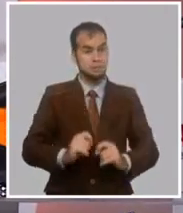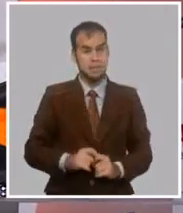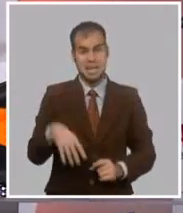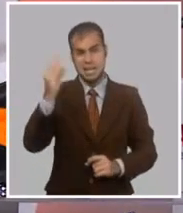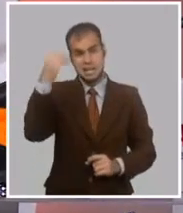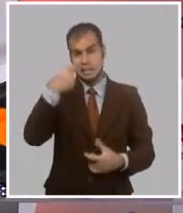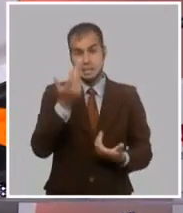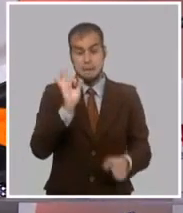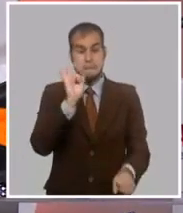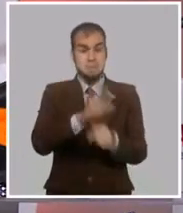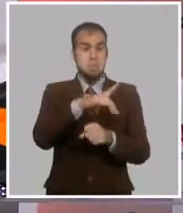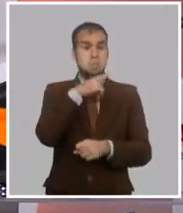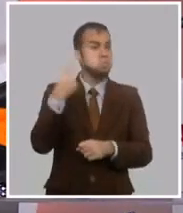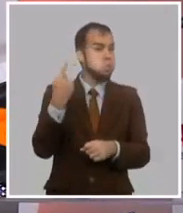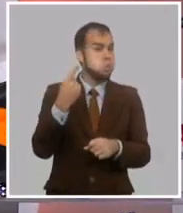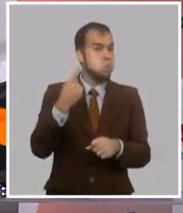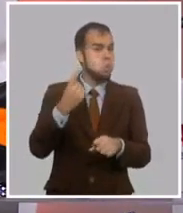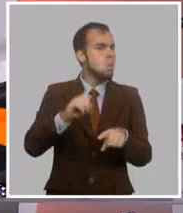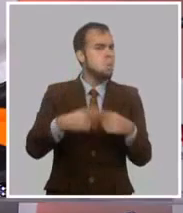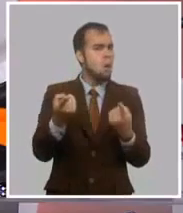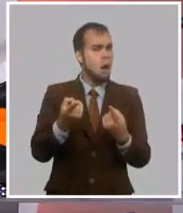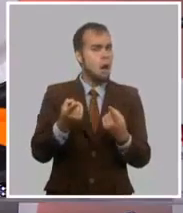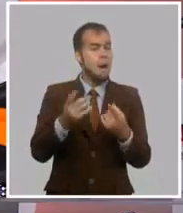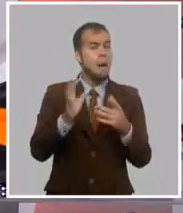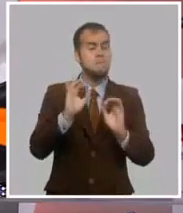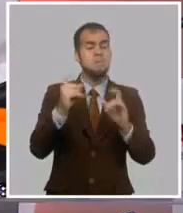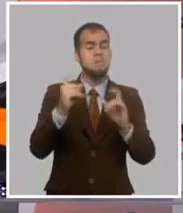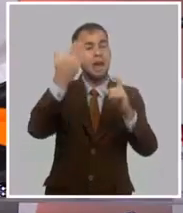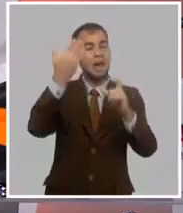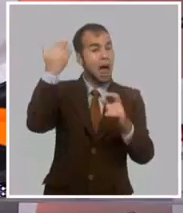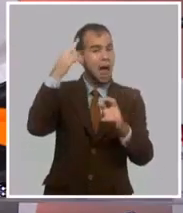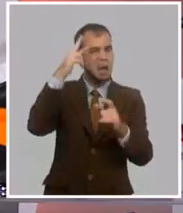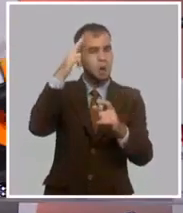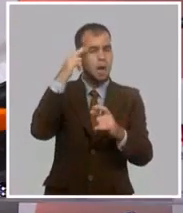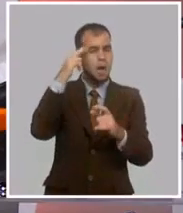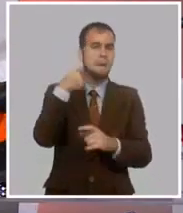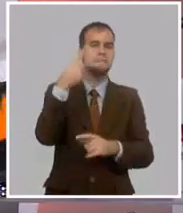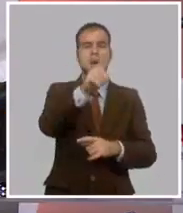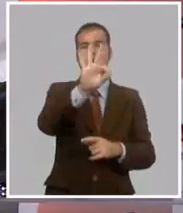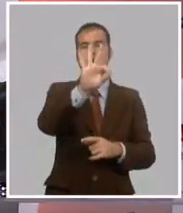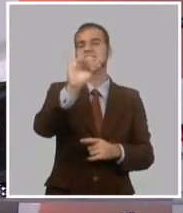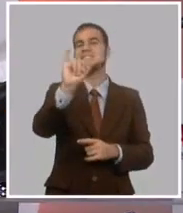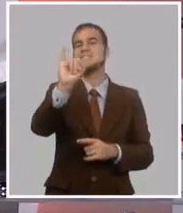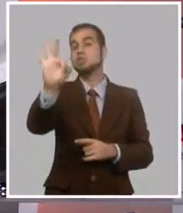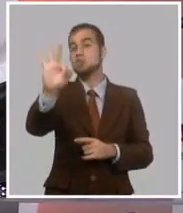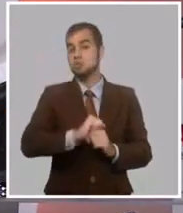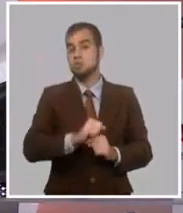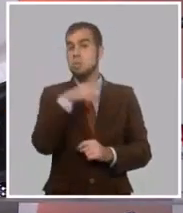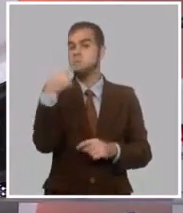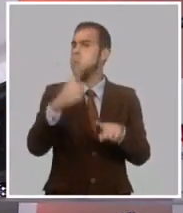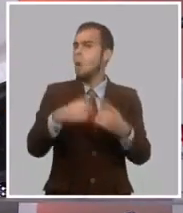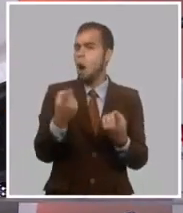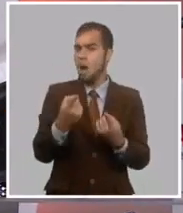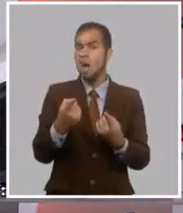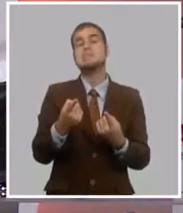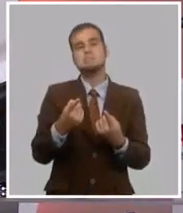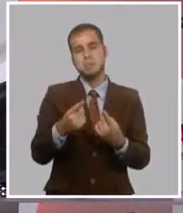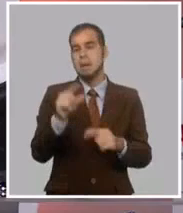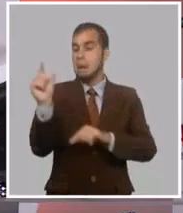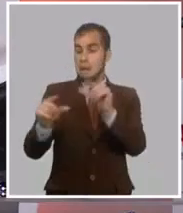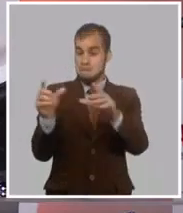fue lo que condujo al fracaso de la Guerra de los 10 años y a divisiones entre los propios patriotas que en